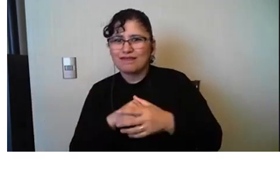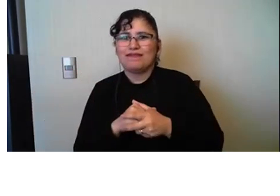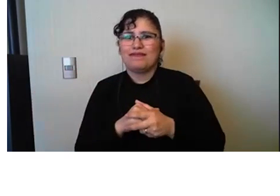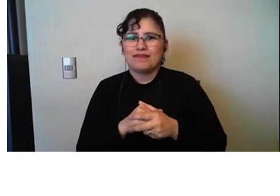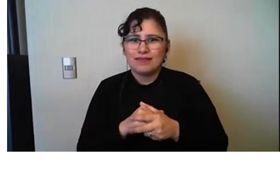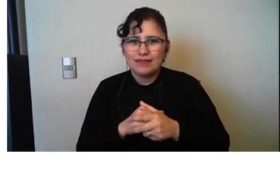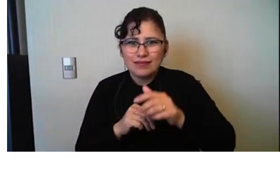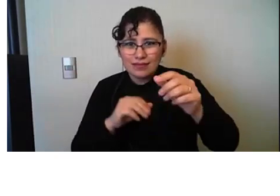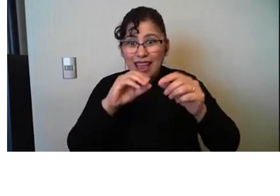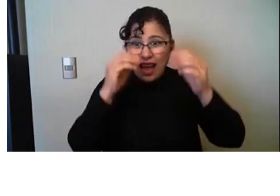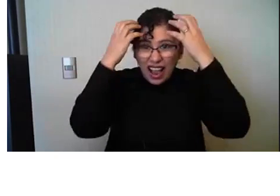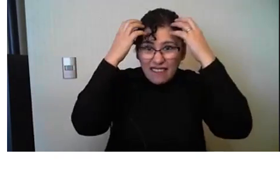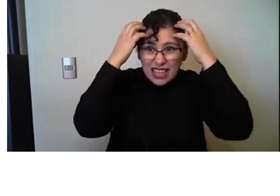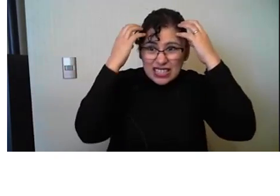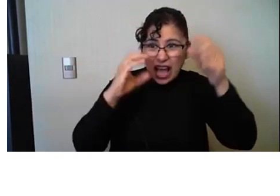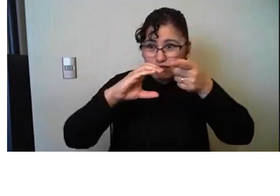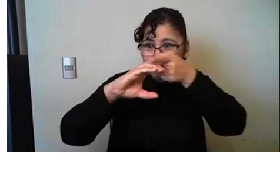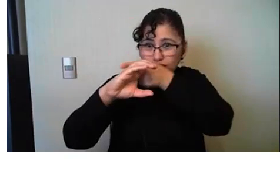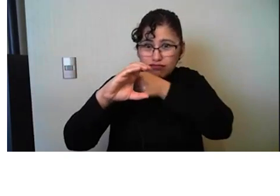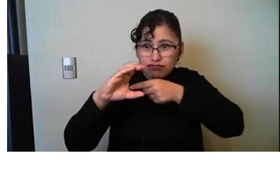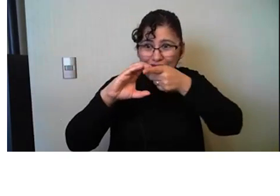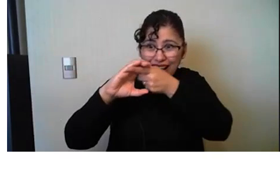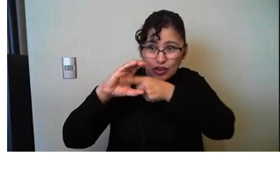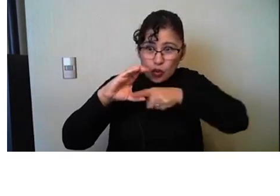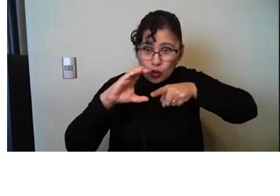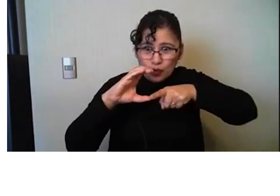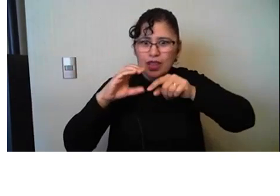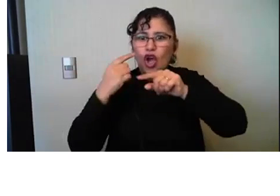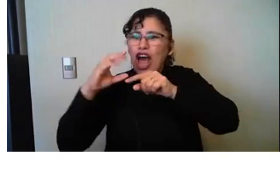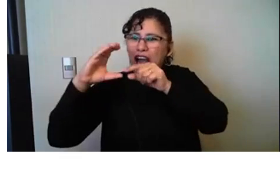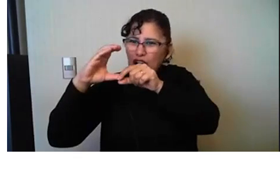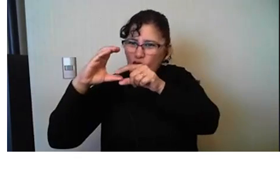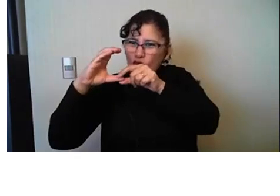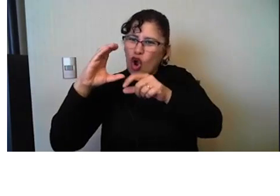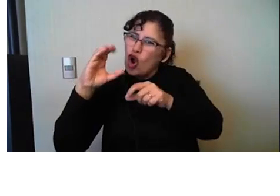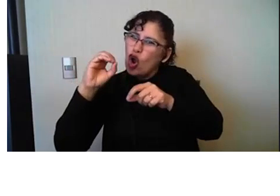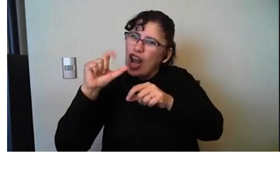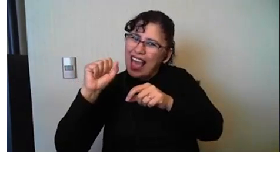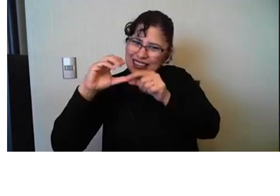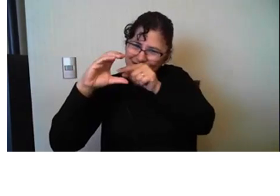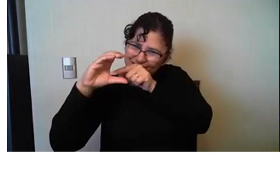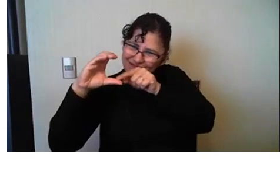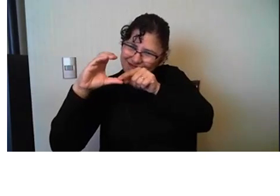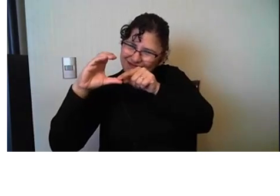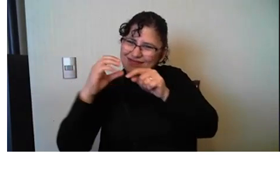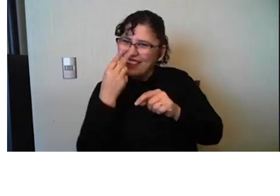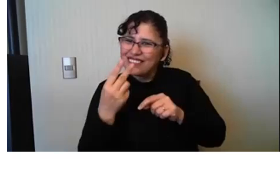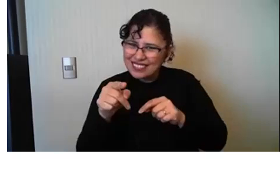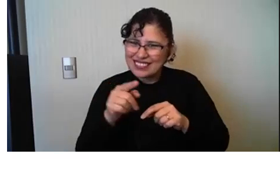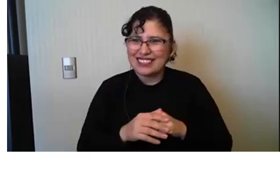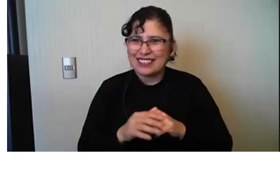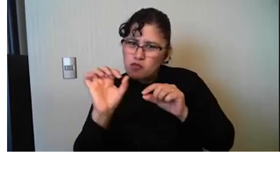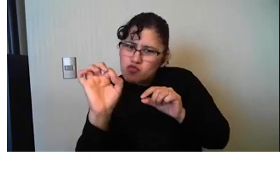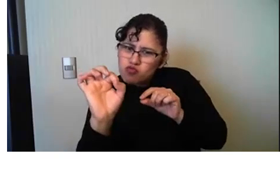Esto sería cabeza del núcleo caudado, y esto sería cola del núcleo caudado. Bueno, acá está con más detalle